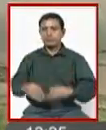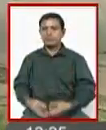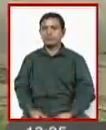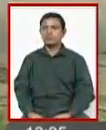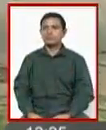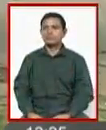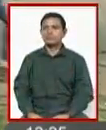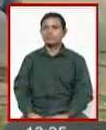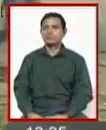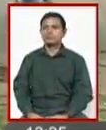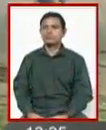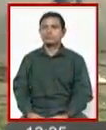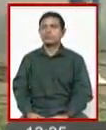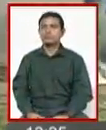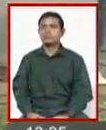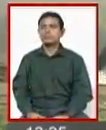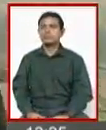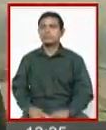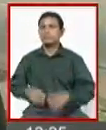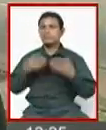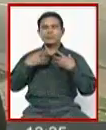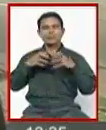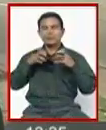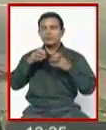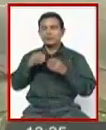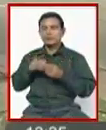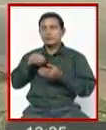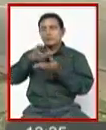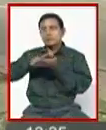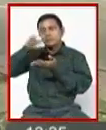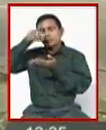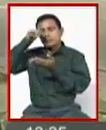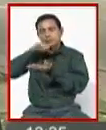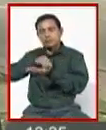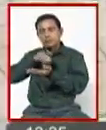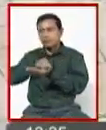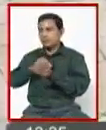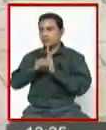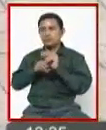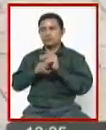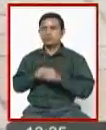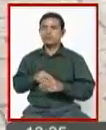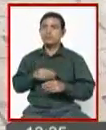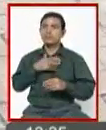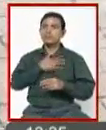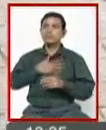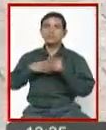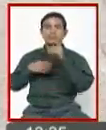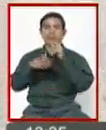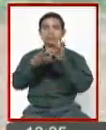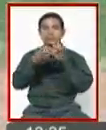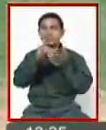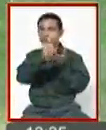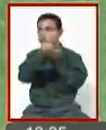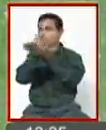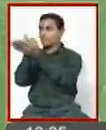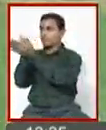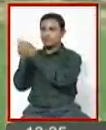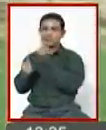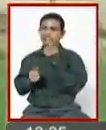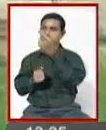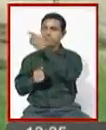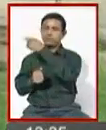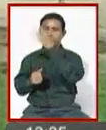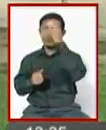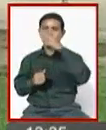no aprende No eso que a uno las personas que deseen ayudar con esta